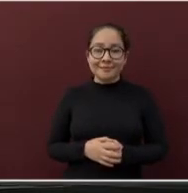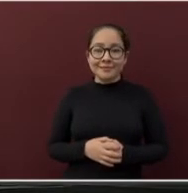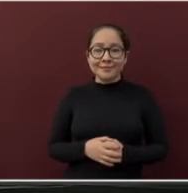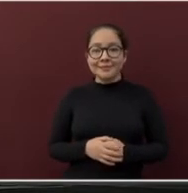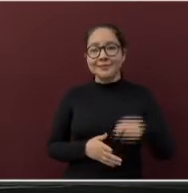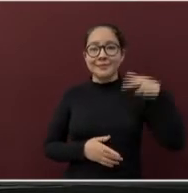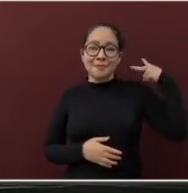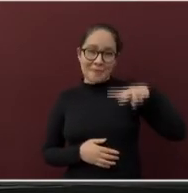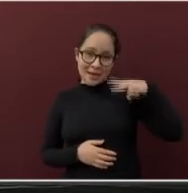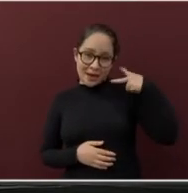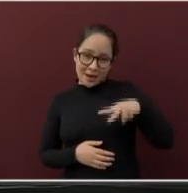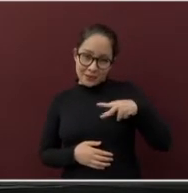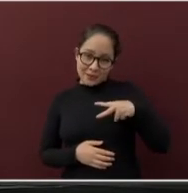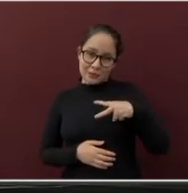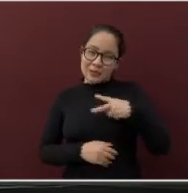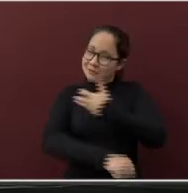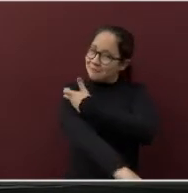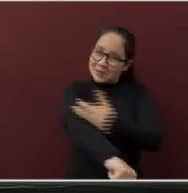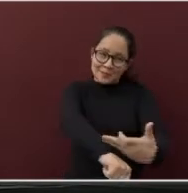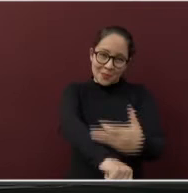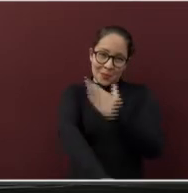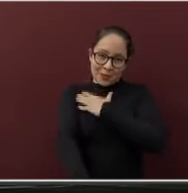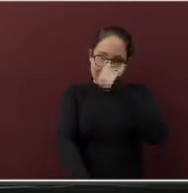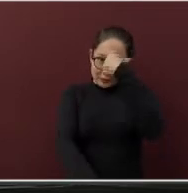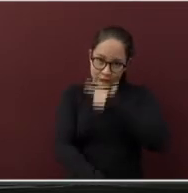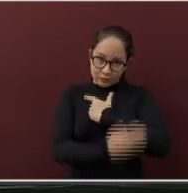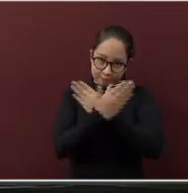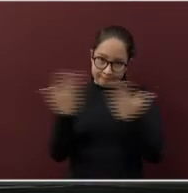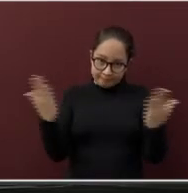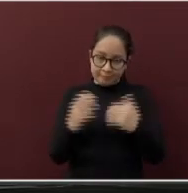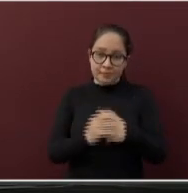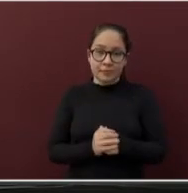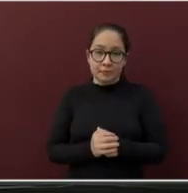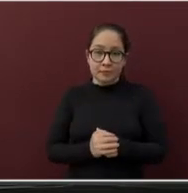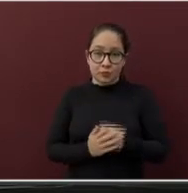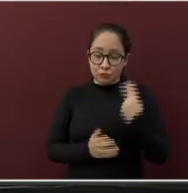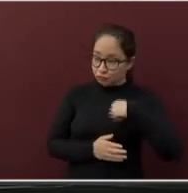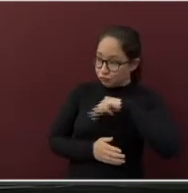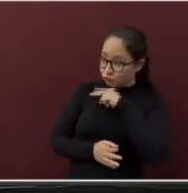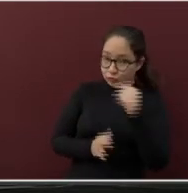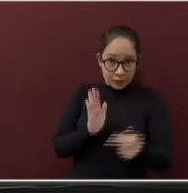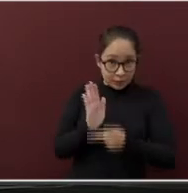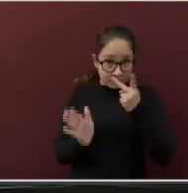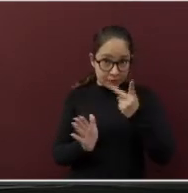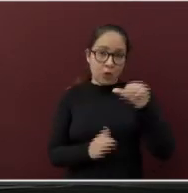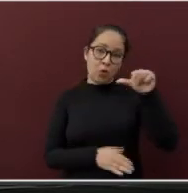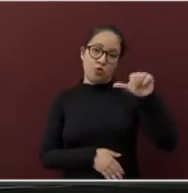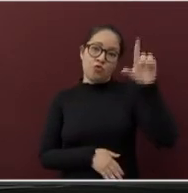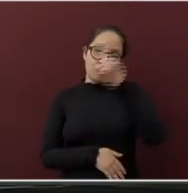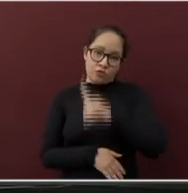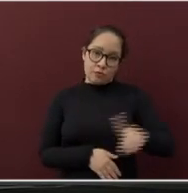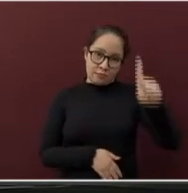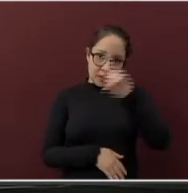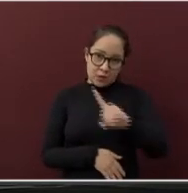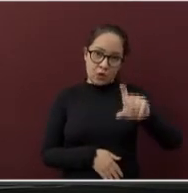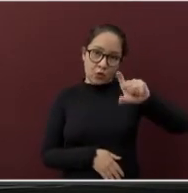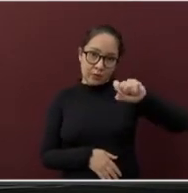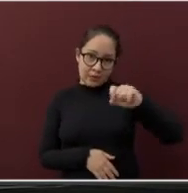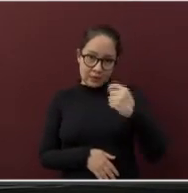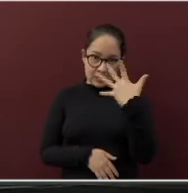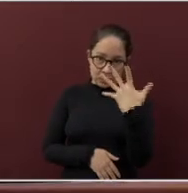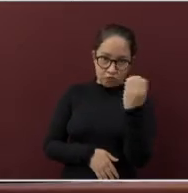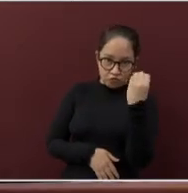buenas noches familia veracruzana estamos de nueva cuenta con ustedes este domingo 25 de octubre un servidor